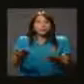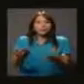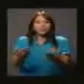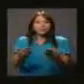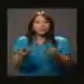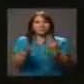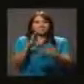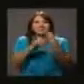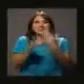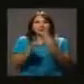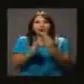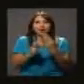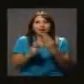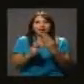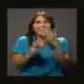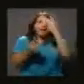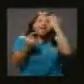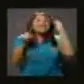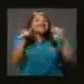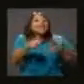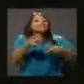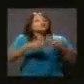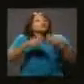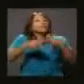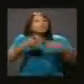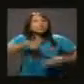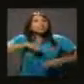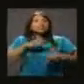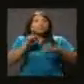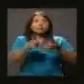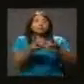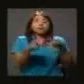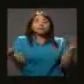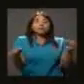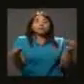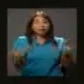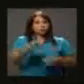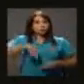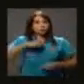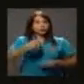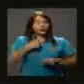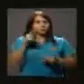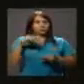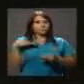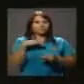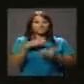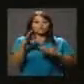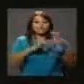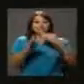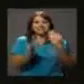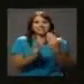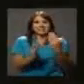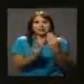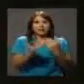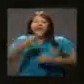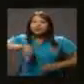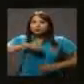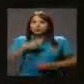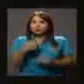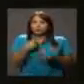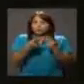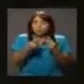que hay que arreglar de inmediato 30 segundos don Oscar tenemos un ministerio de ciencia y tecnología tenemos presupuesto para ese